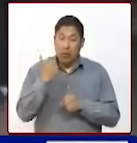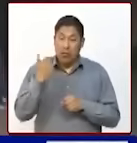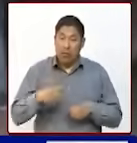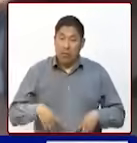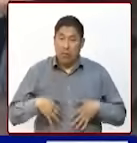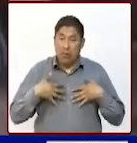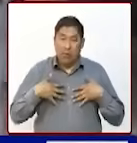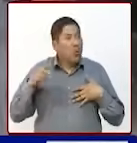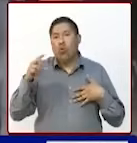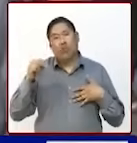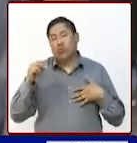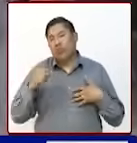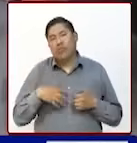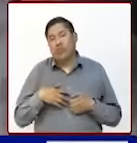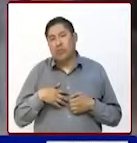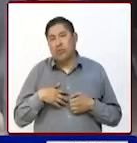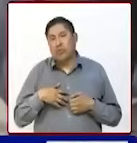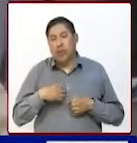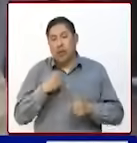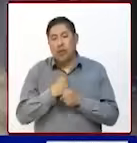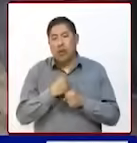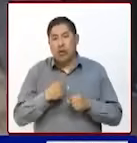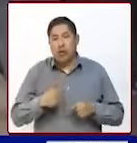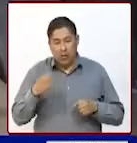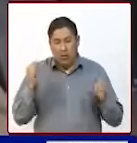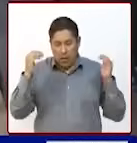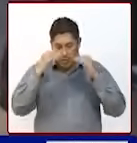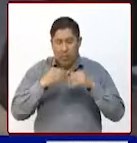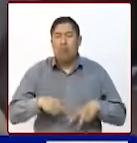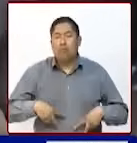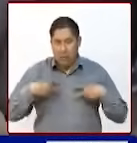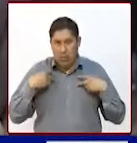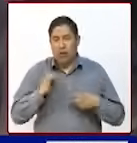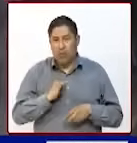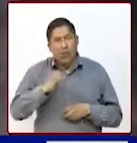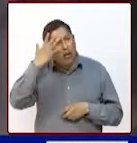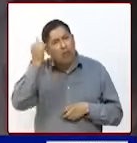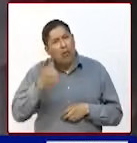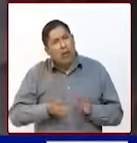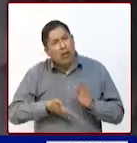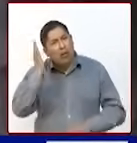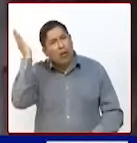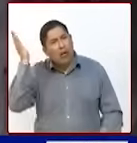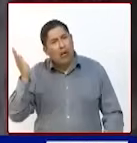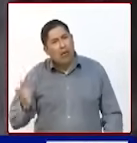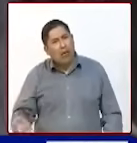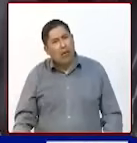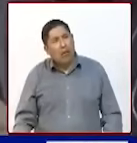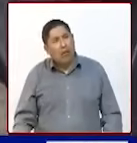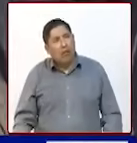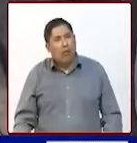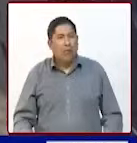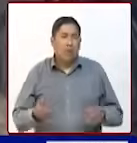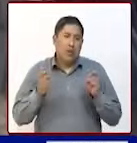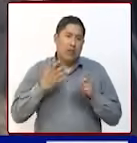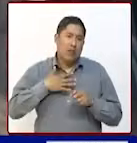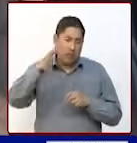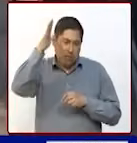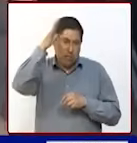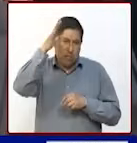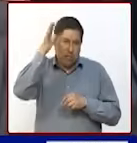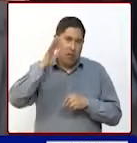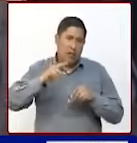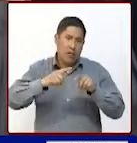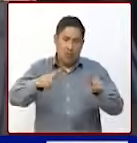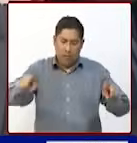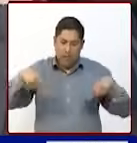vive? No. ¿Dónde trabaja, dónde vive? En La Paz. Ya. ¿Por qué se está yendo a la provincia? Por motivo de mi papá, por